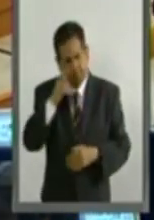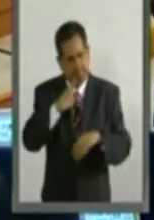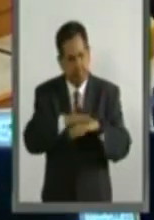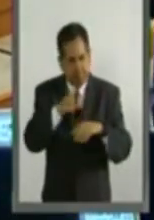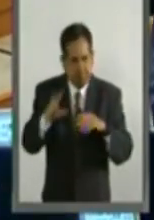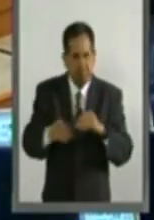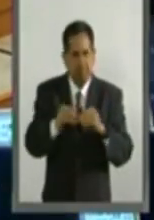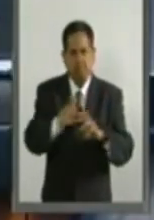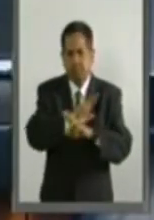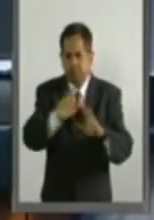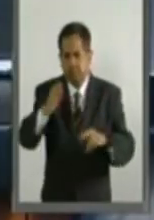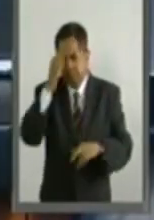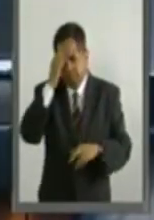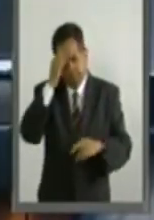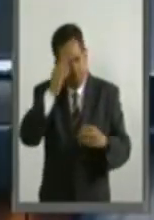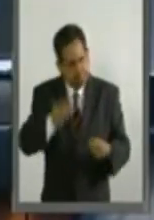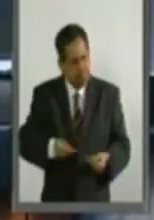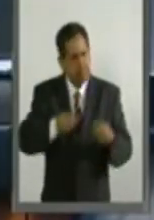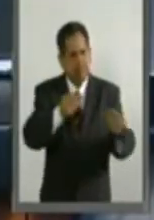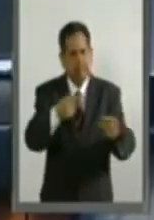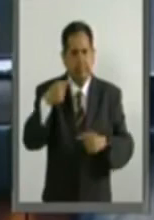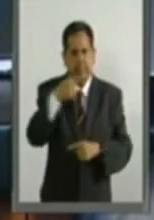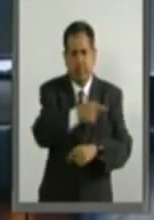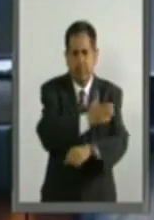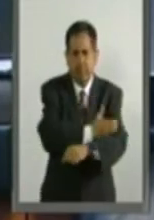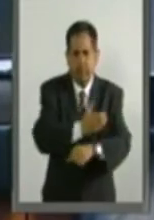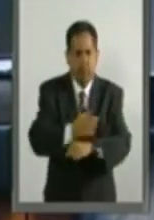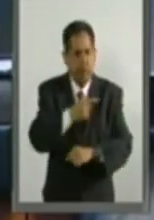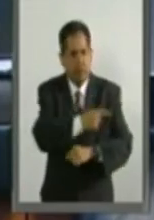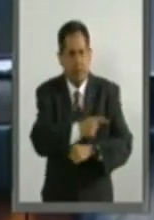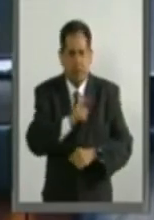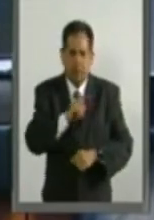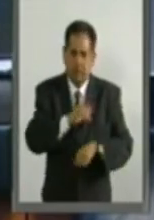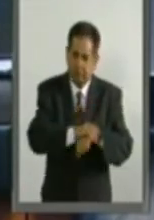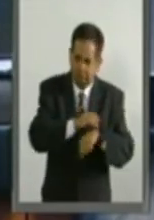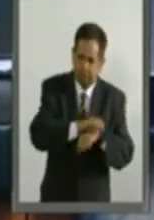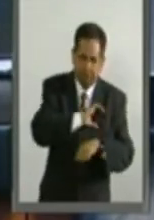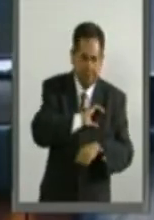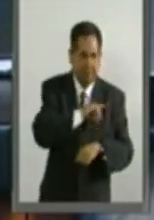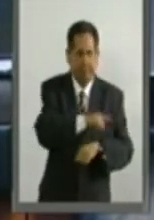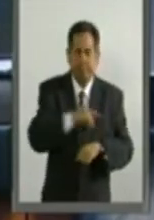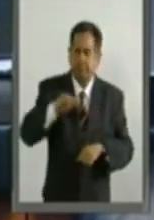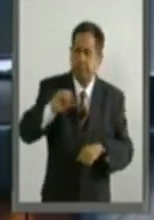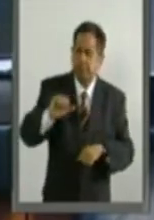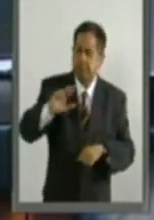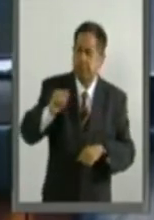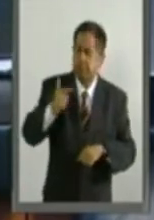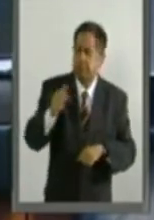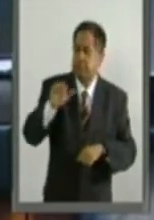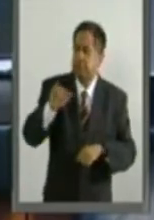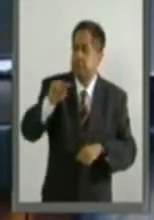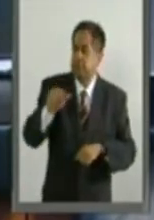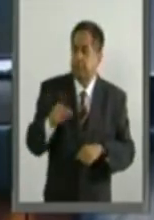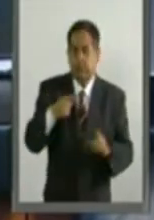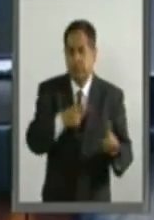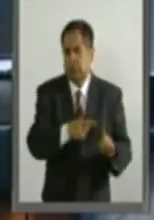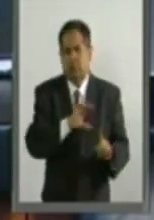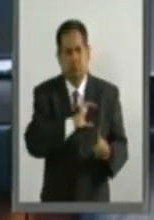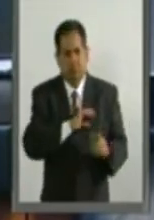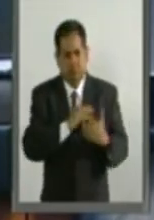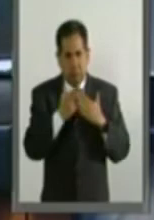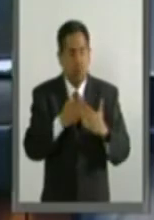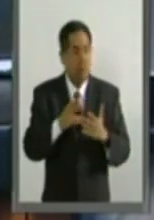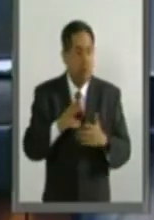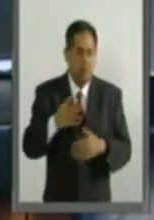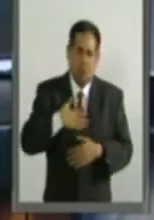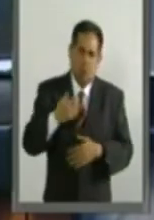el reconocimiento que aquí se le está dando a nuestra compañera y amiga Margarita, una compañera con quien he tenido